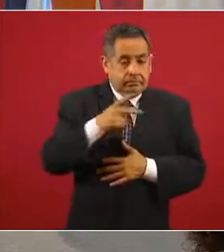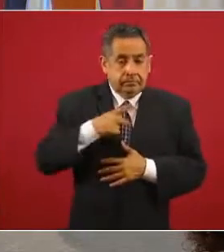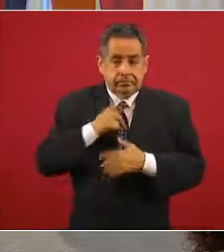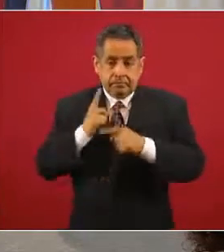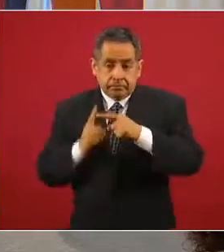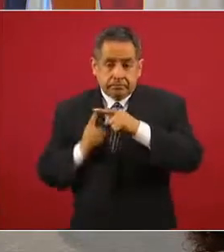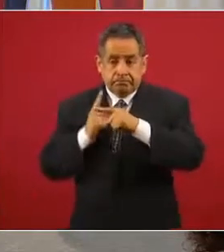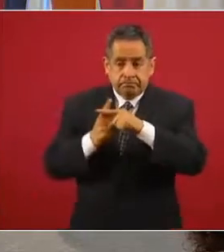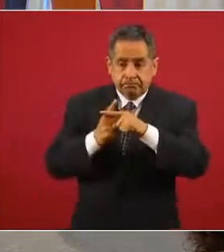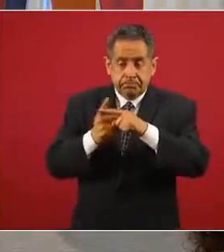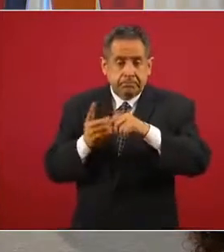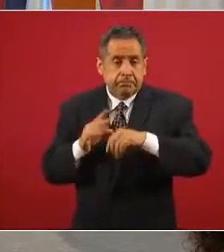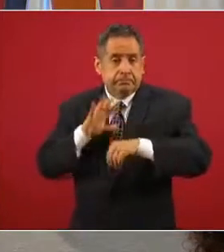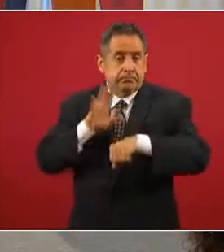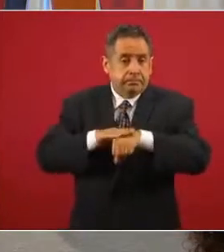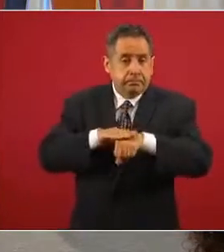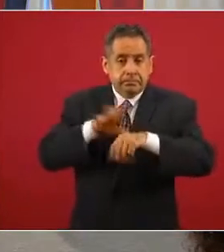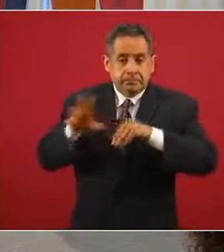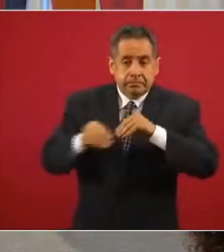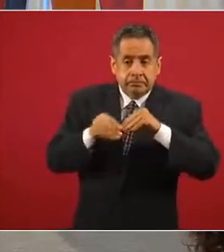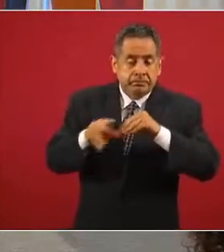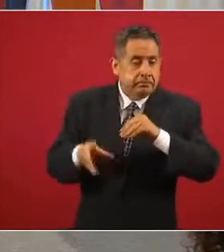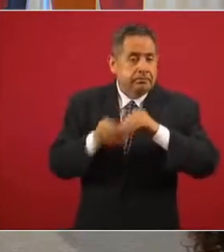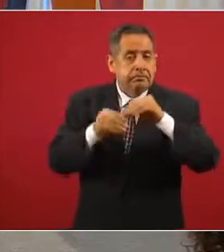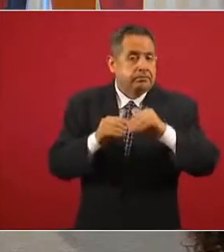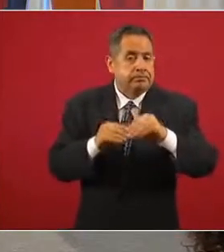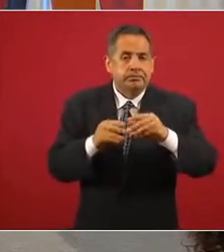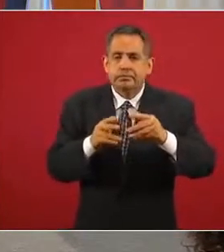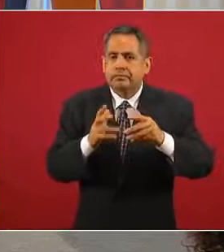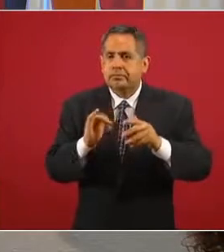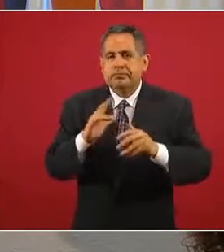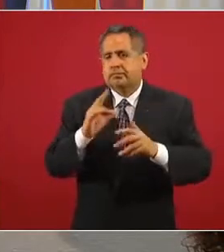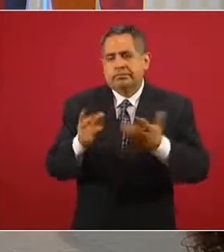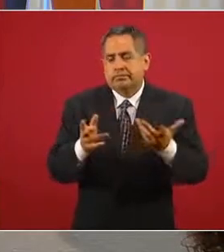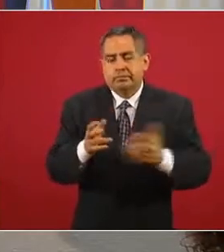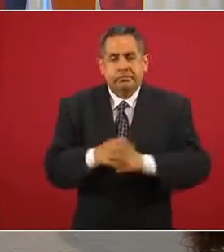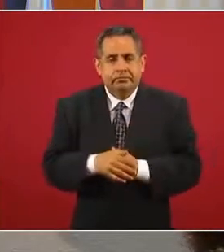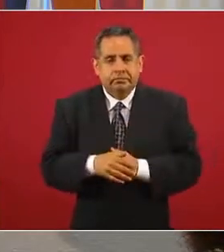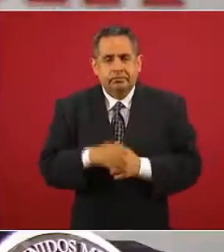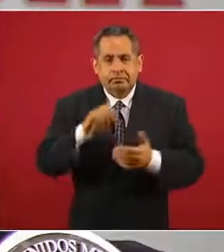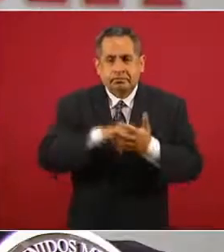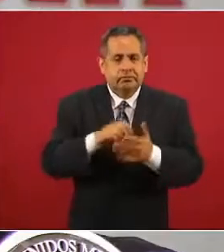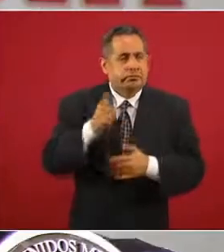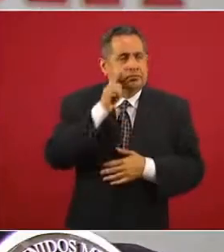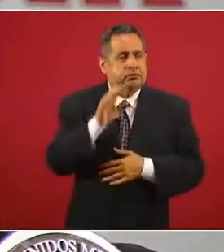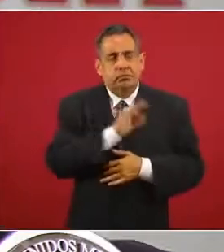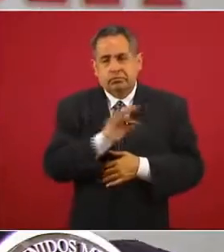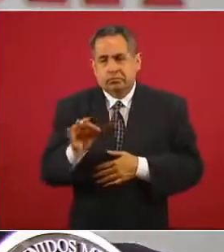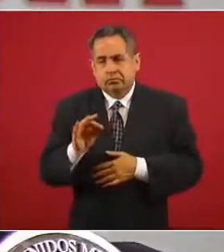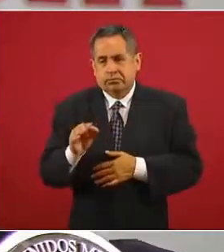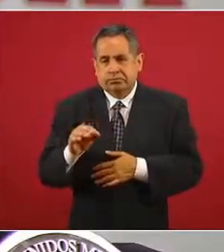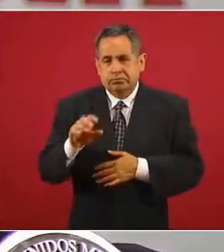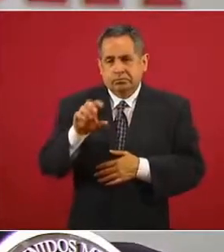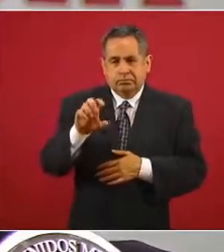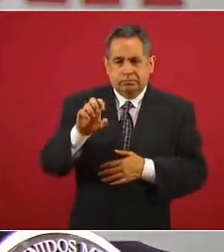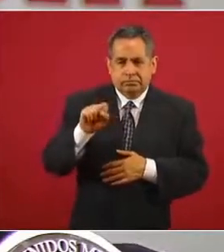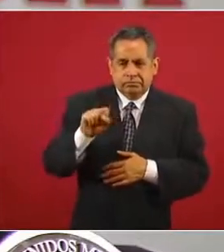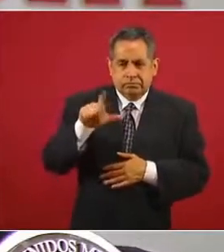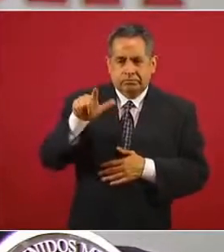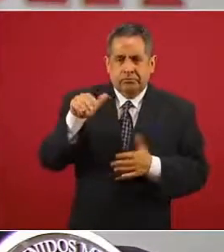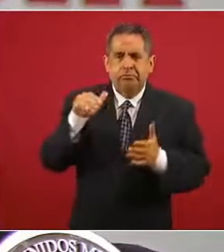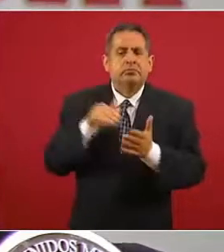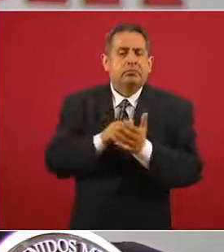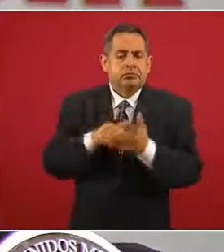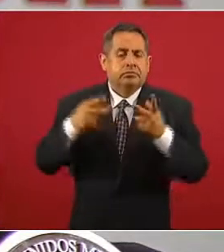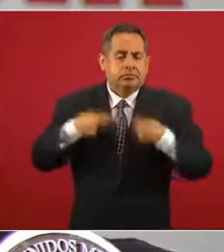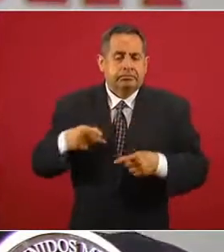suman ya no son casos. En una situación que son poco más de 67,000